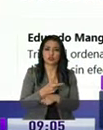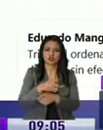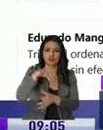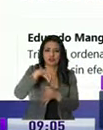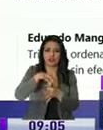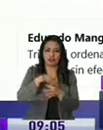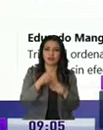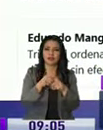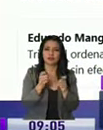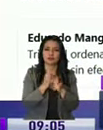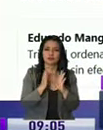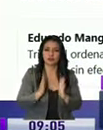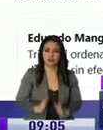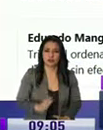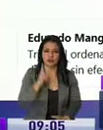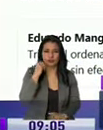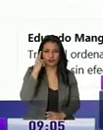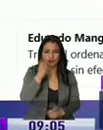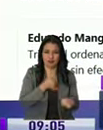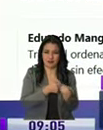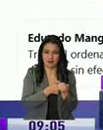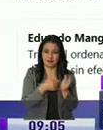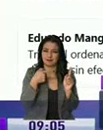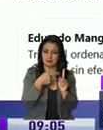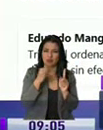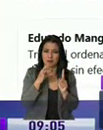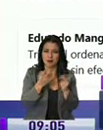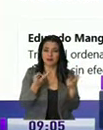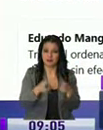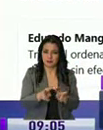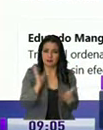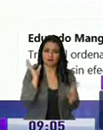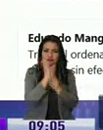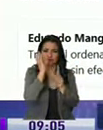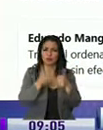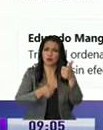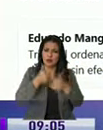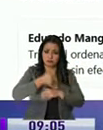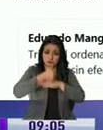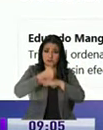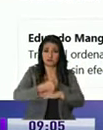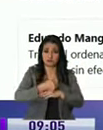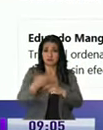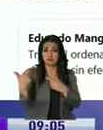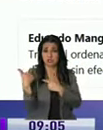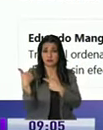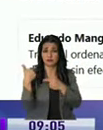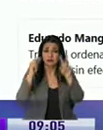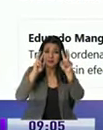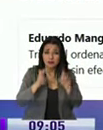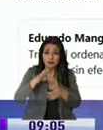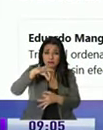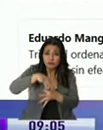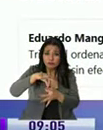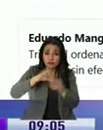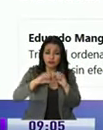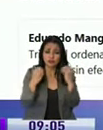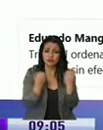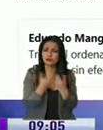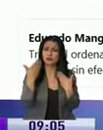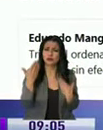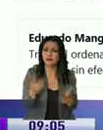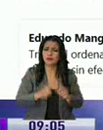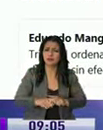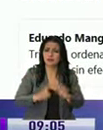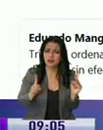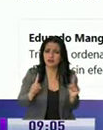Electoral y ex funcionario correísta, Omar Simons, cuestionaba: ¿cuál tribunal? competencia sobre asuntos electorales y organizaciones